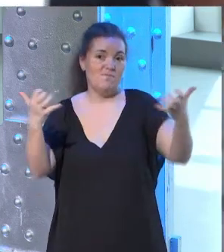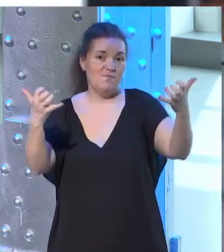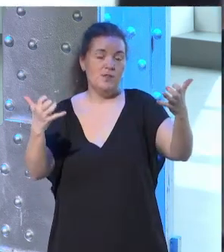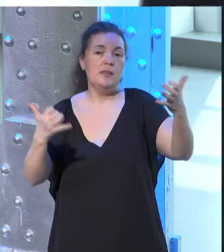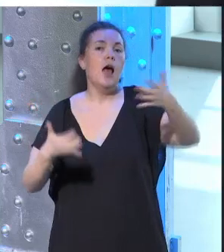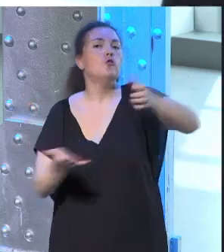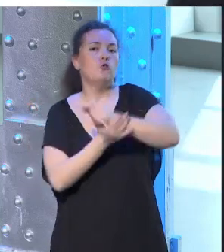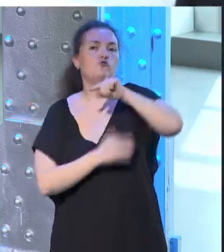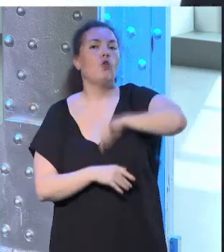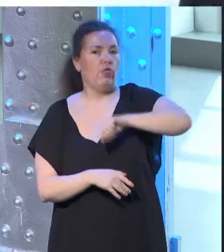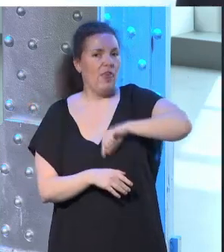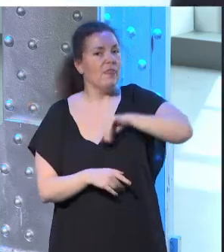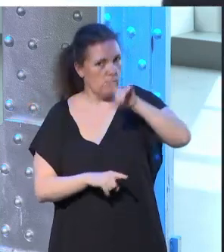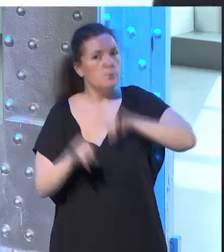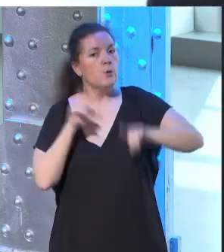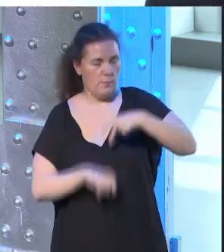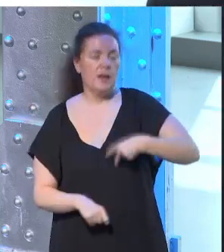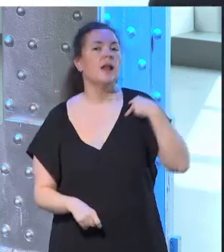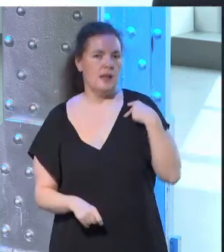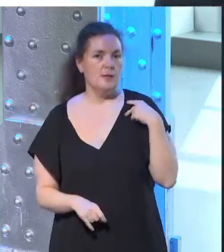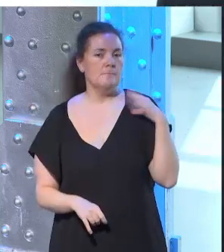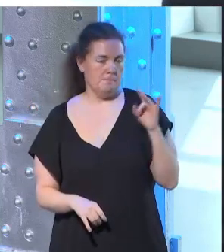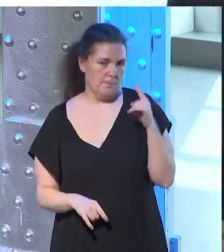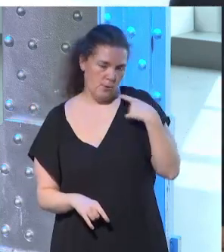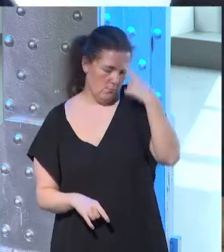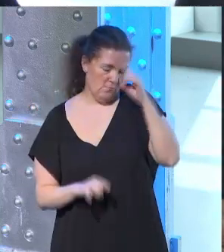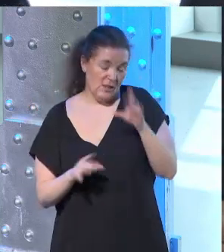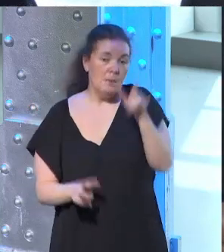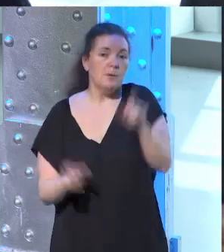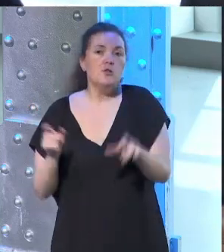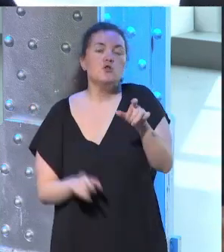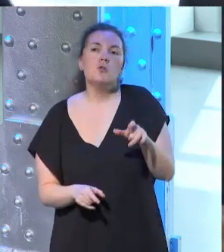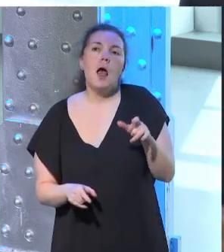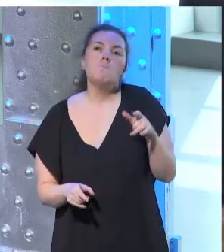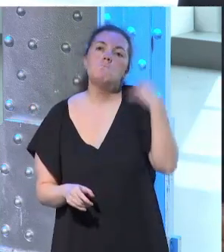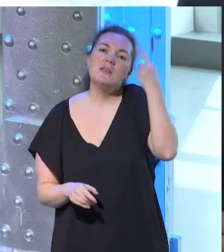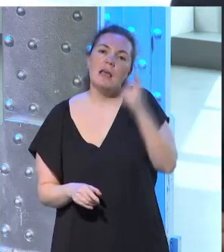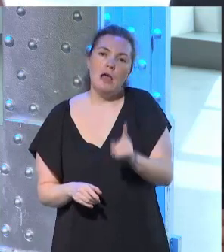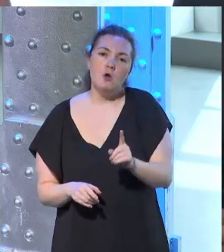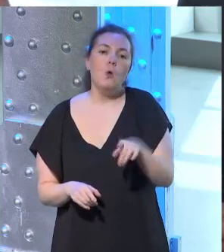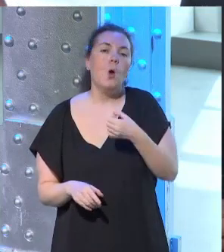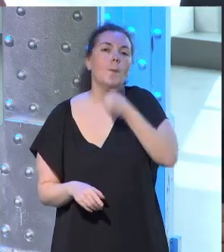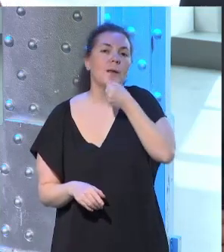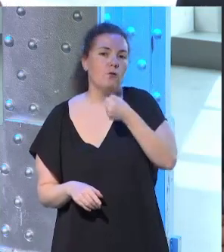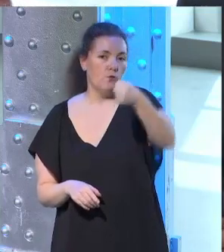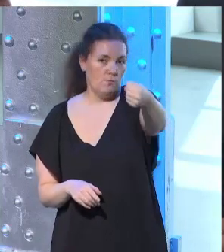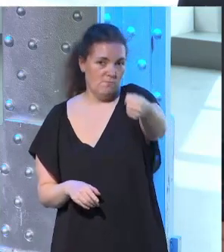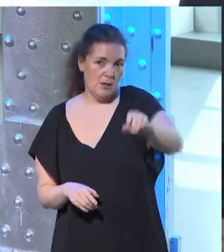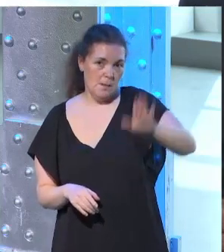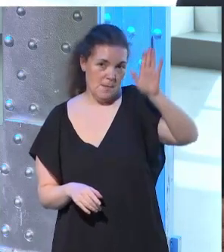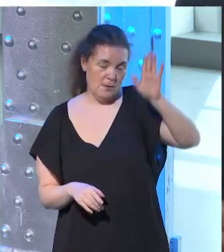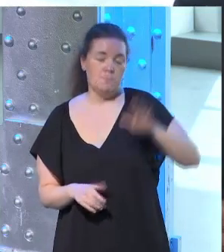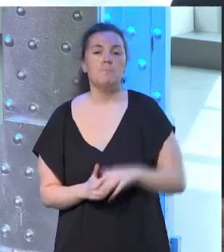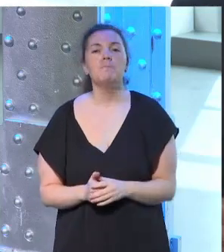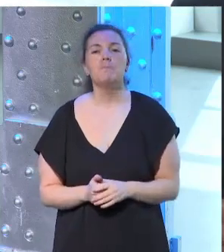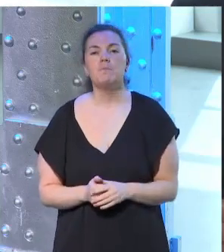suficientemente concienciados de que este problema es general y si alguien cree que no, si hay algún negacionista, le pasaremos el micrófono. Inmediatamente